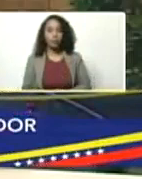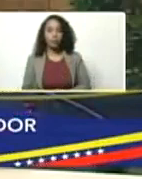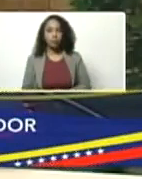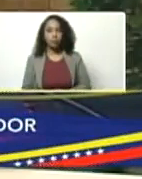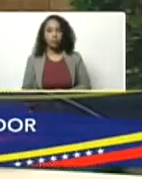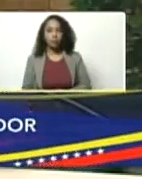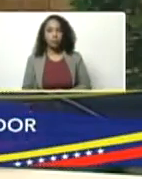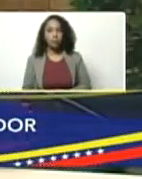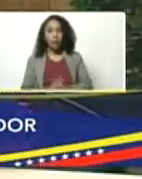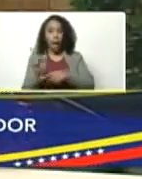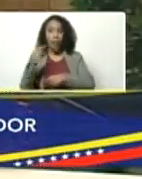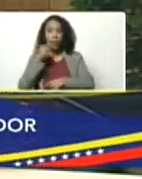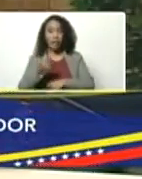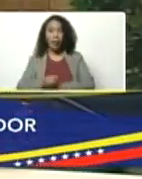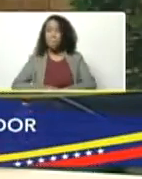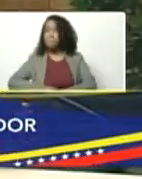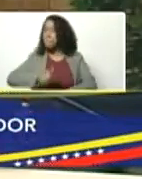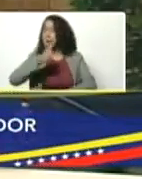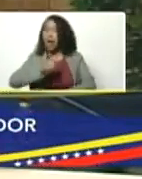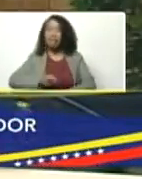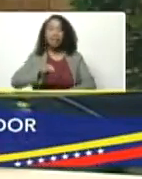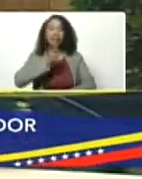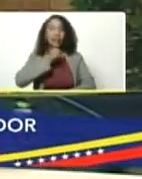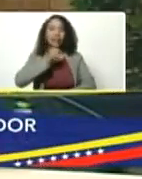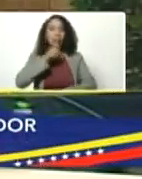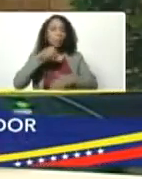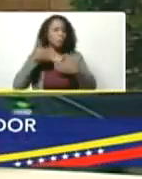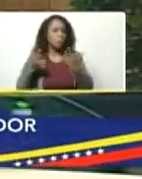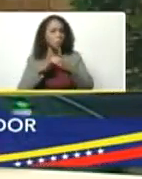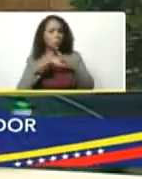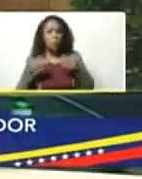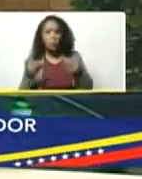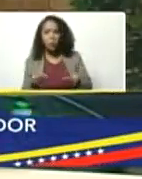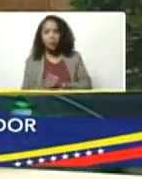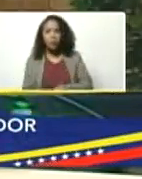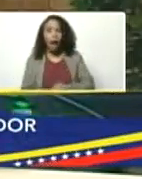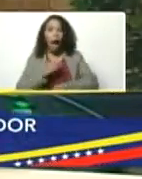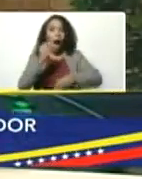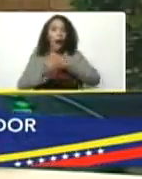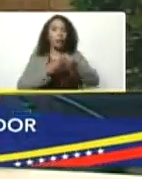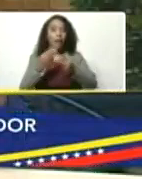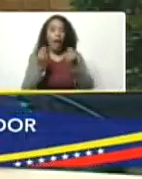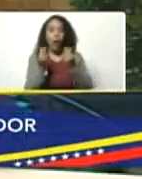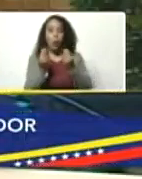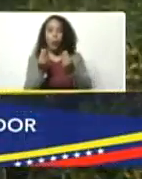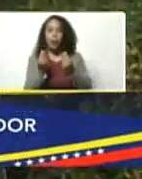Y él decía que lo más difícil de todo era la economía.